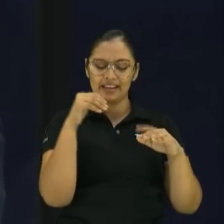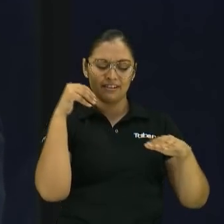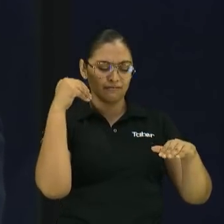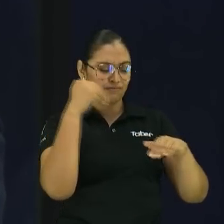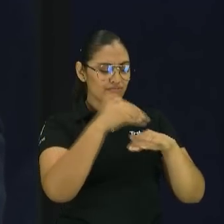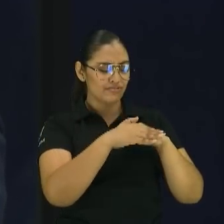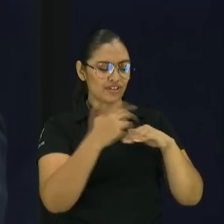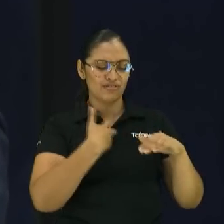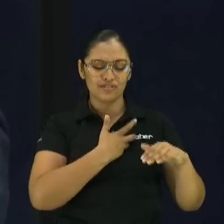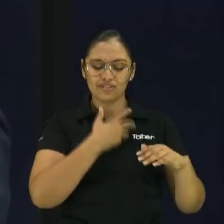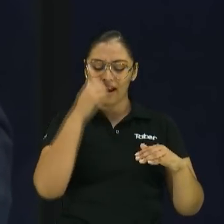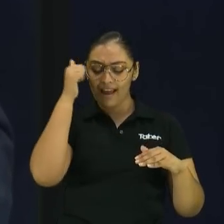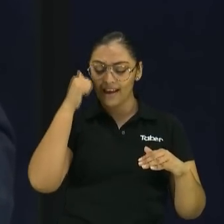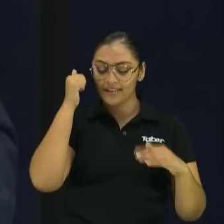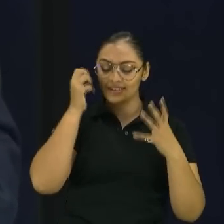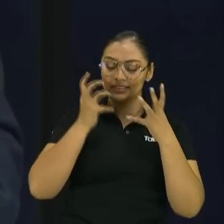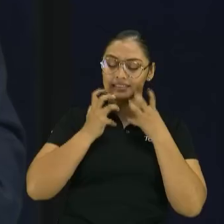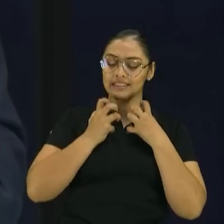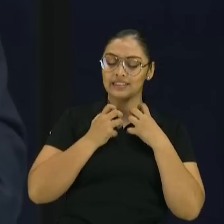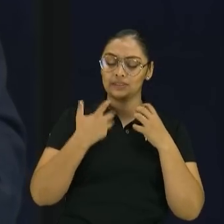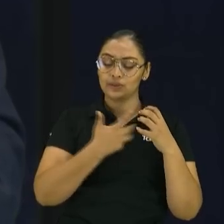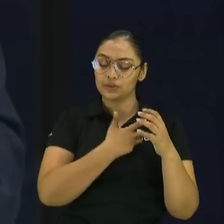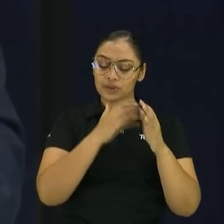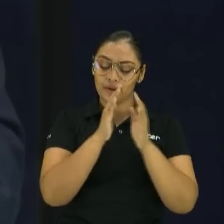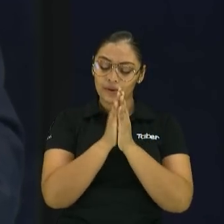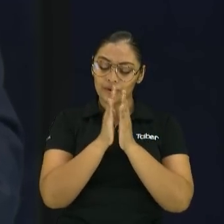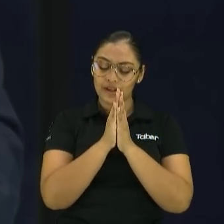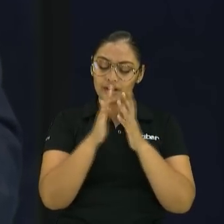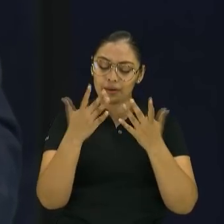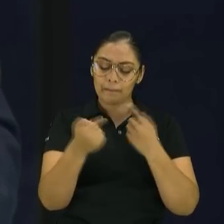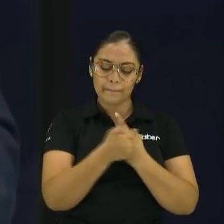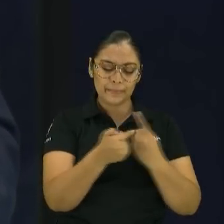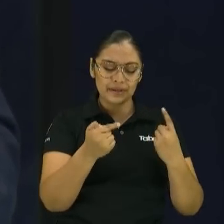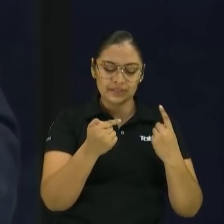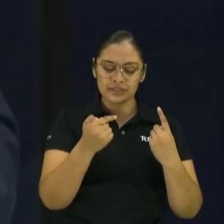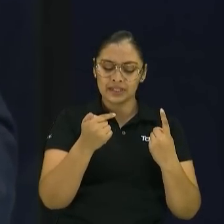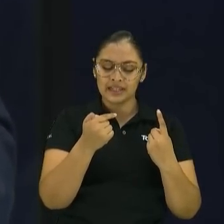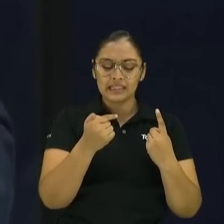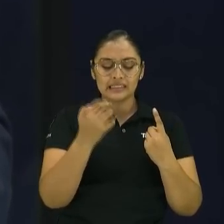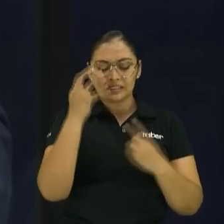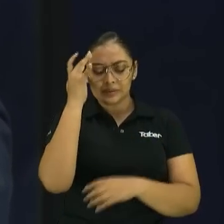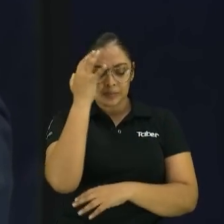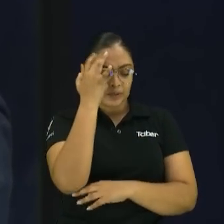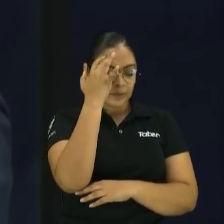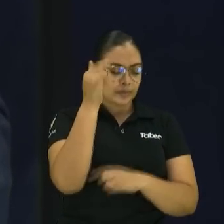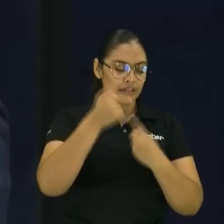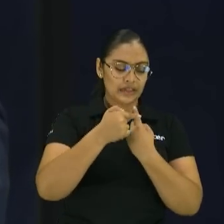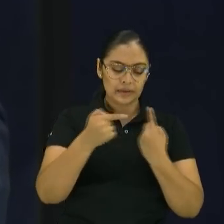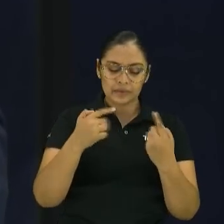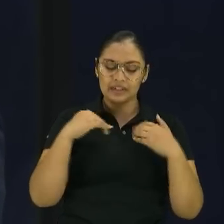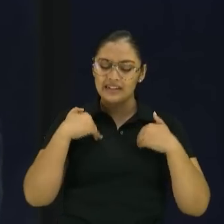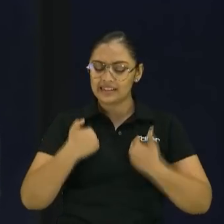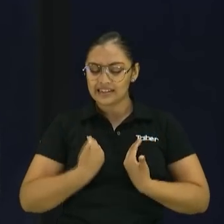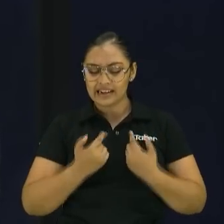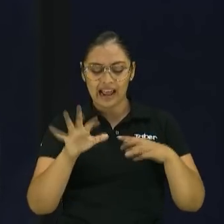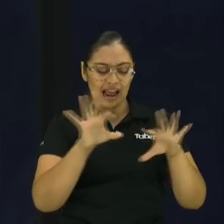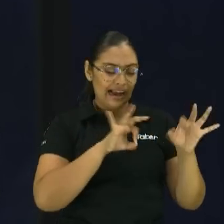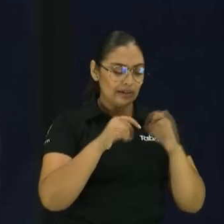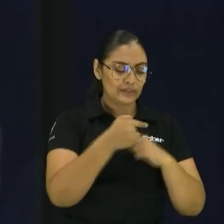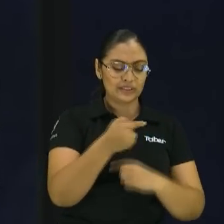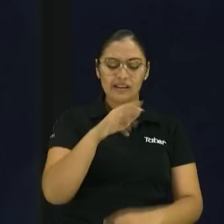aprender el día de hoy queremos orar Señor por aquellos que vienen abatidos y cansados por aquellos que padecen algún tipo de enfermedad